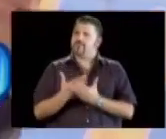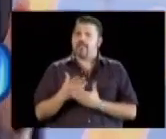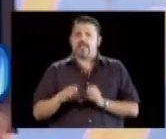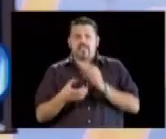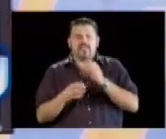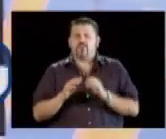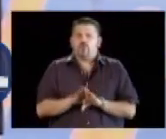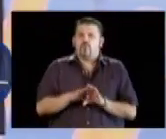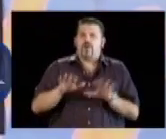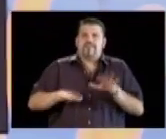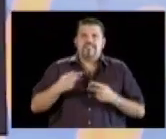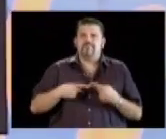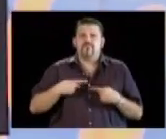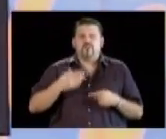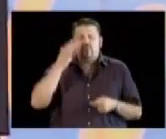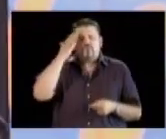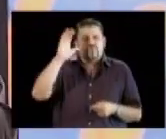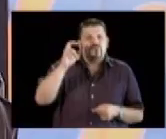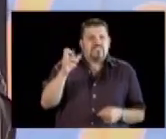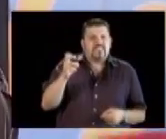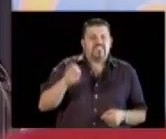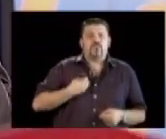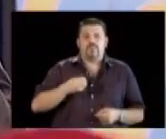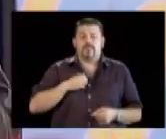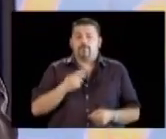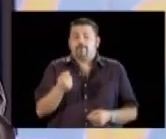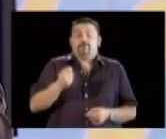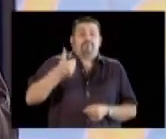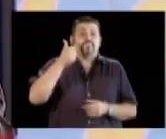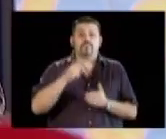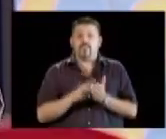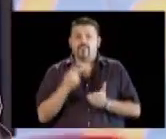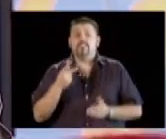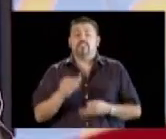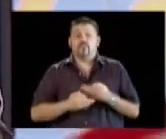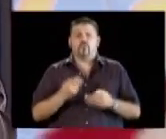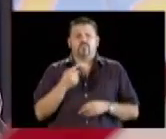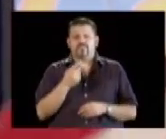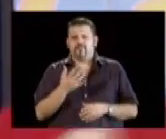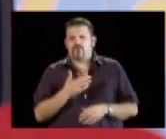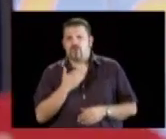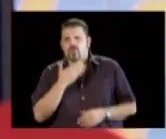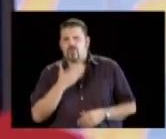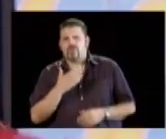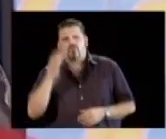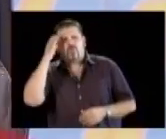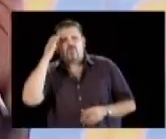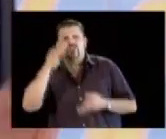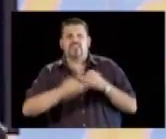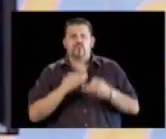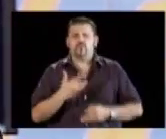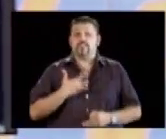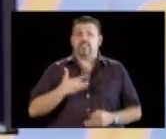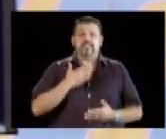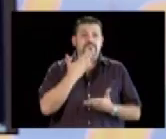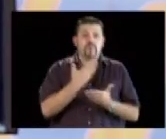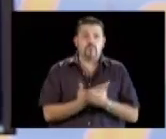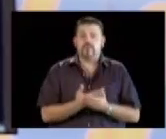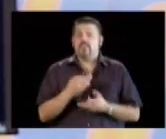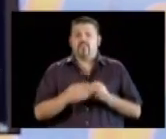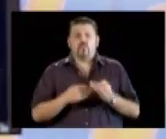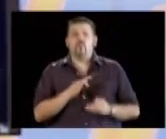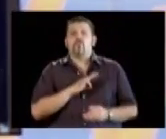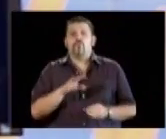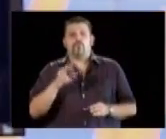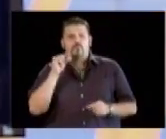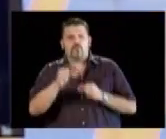gente por primera vez, como muchos de nosotros fuimos por primera vez, que necesita muchísima ayuda para estar sano, para sentirse mejor, y después veremos cómo pueden vivir